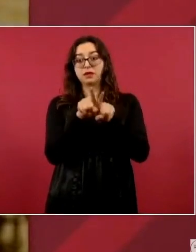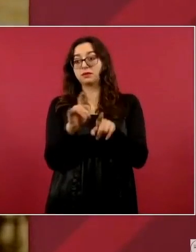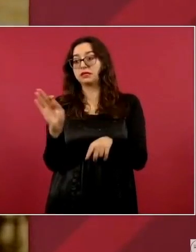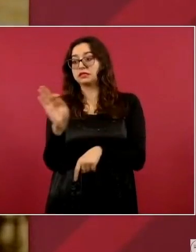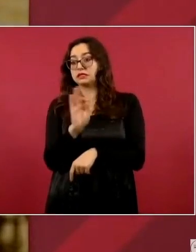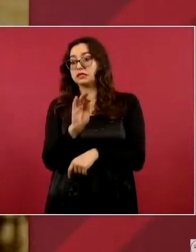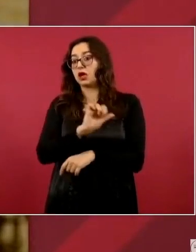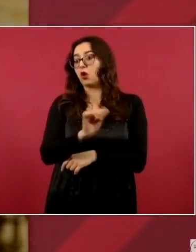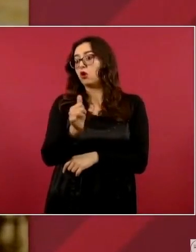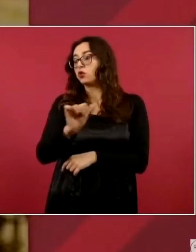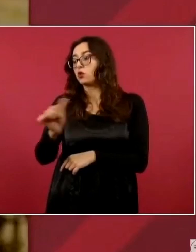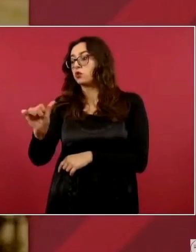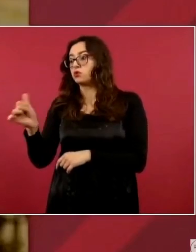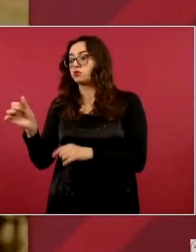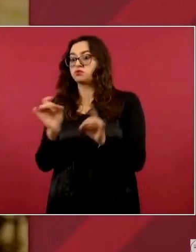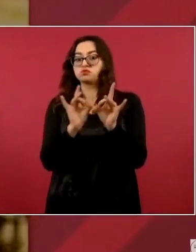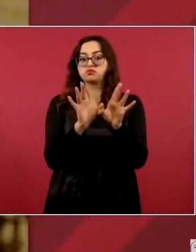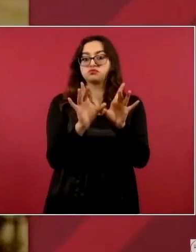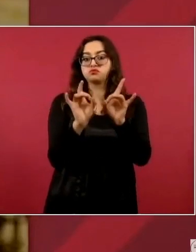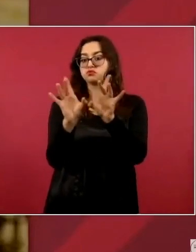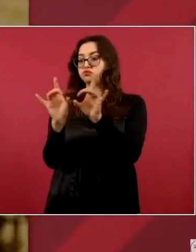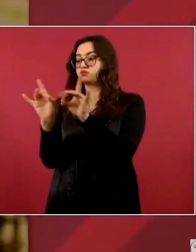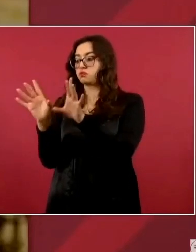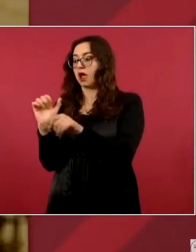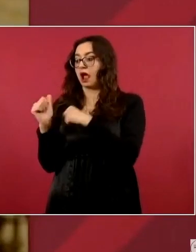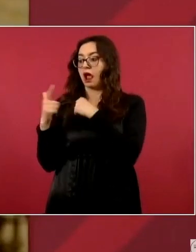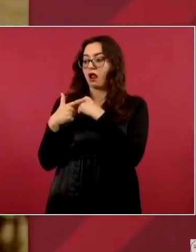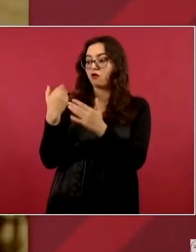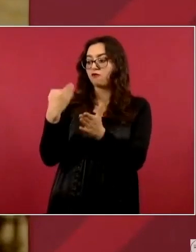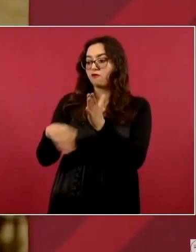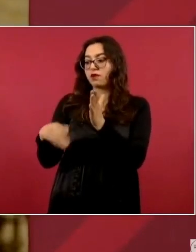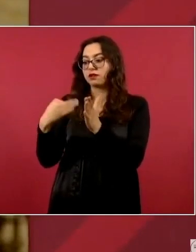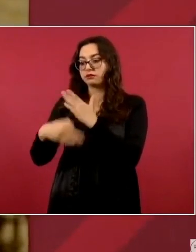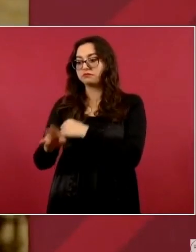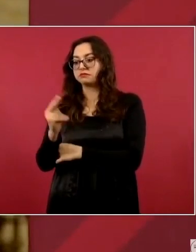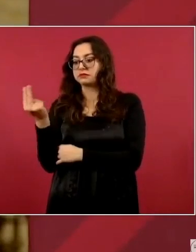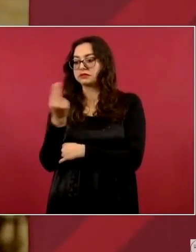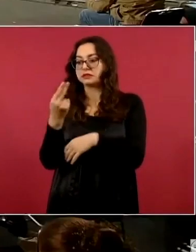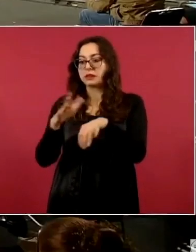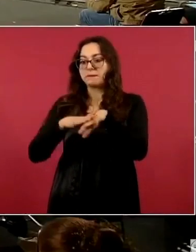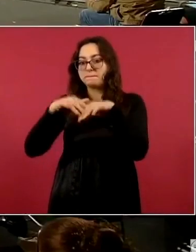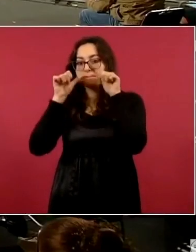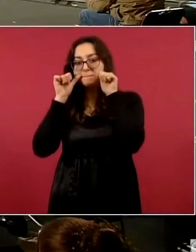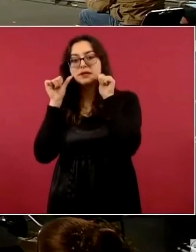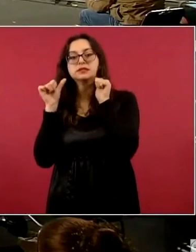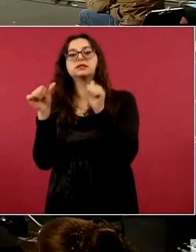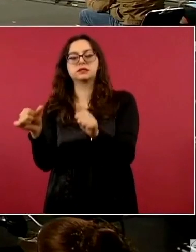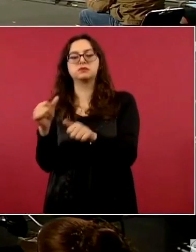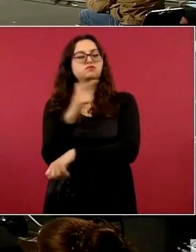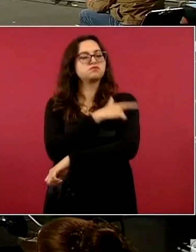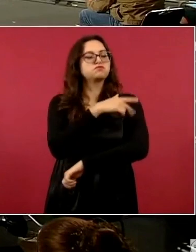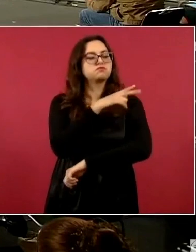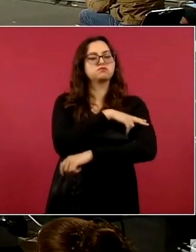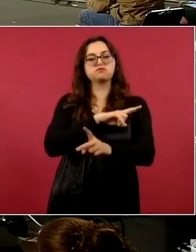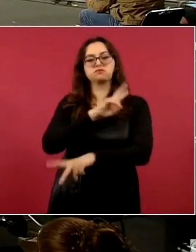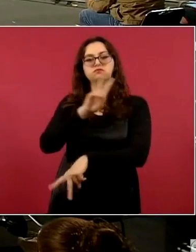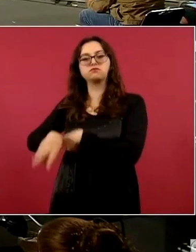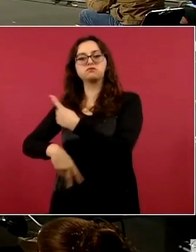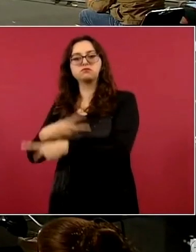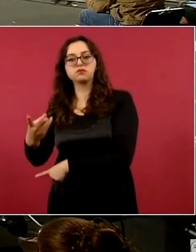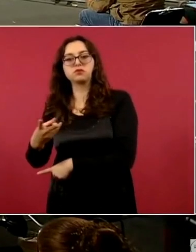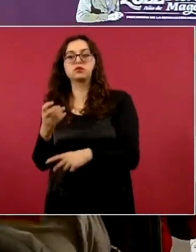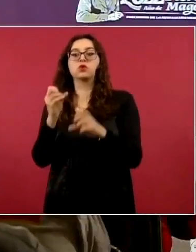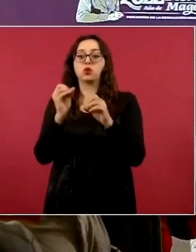que se tenga la necesidad de estar presentes la guardia nacional principalmente o